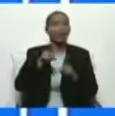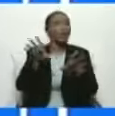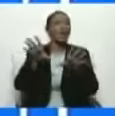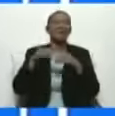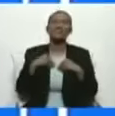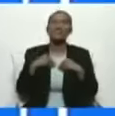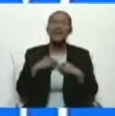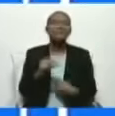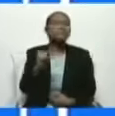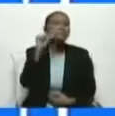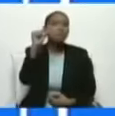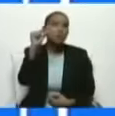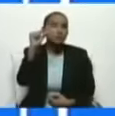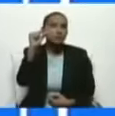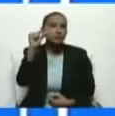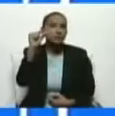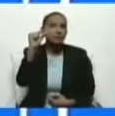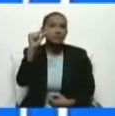así.